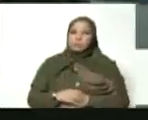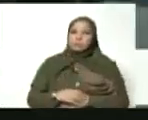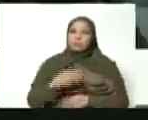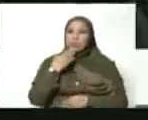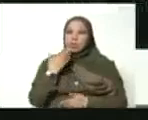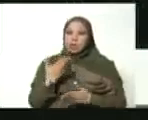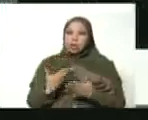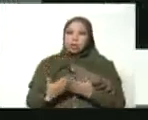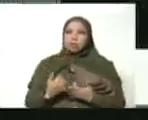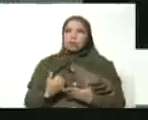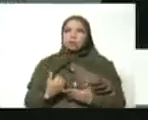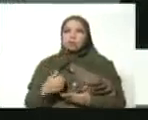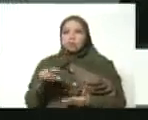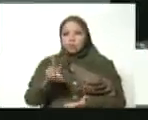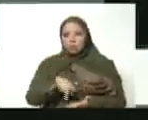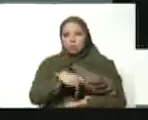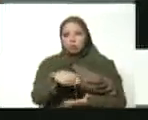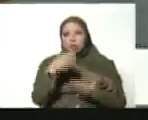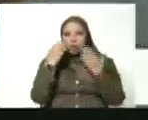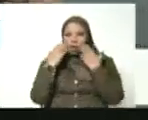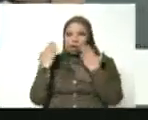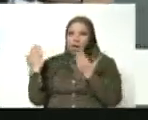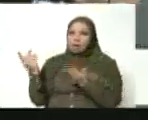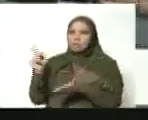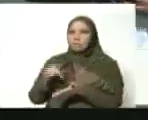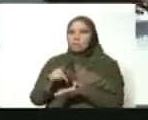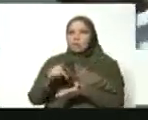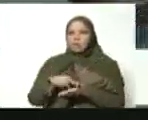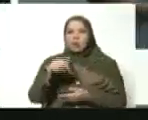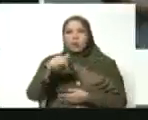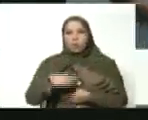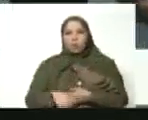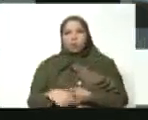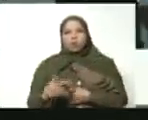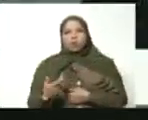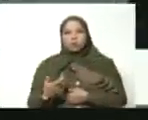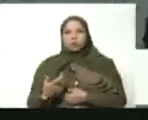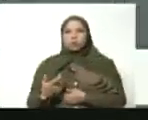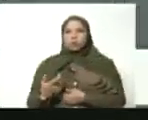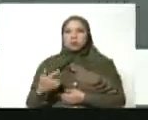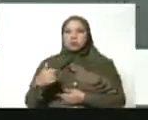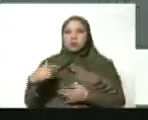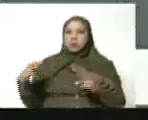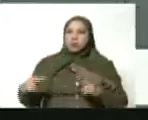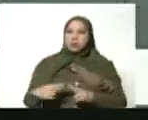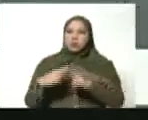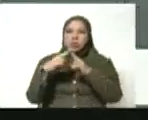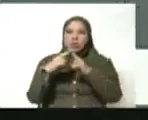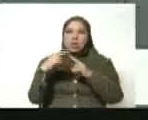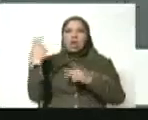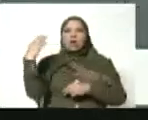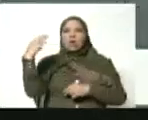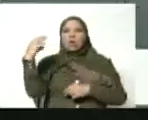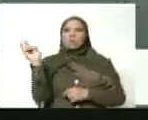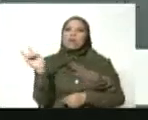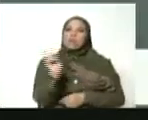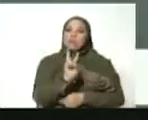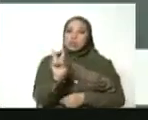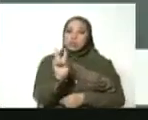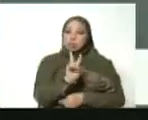las declaraciones del poeta Luis Alberto Crespo, quien participa el día de hoy y que participará en este encuentro binacional que se va a realizar